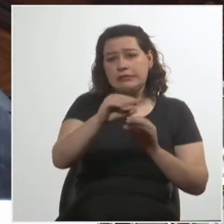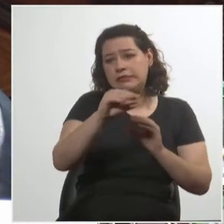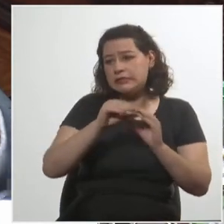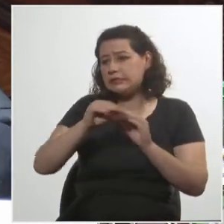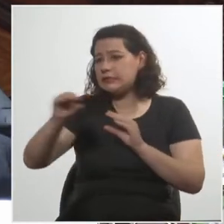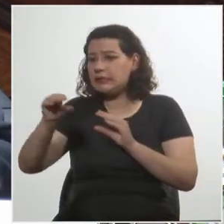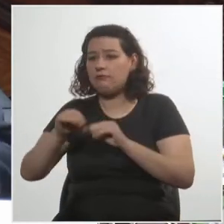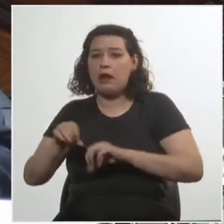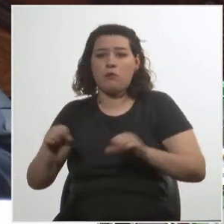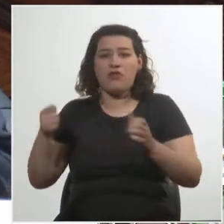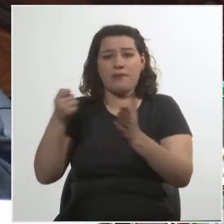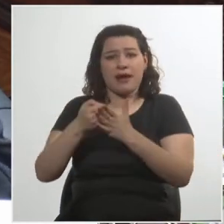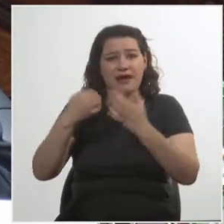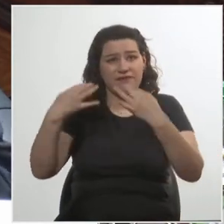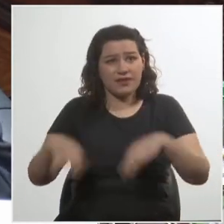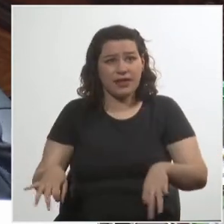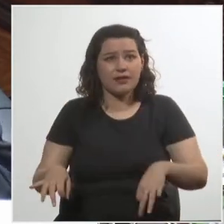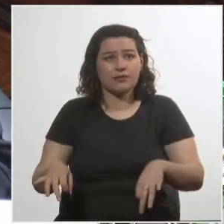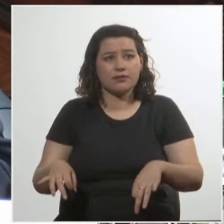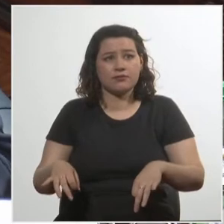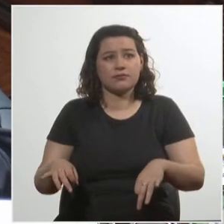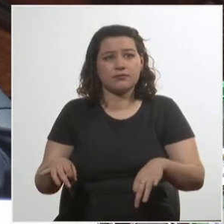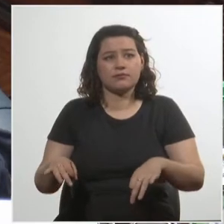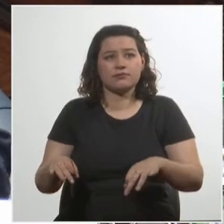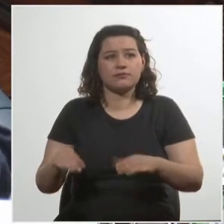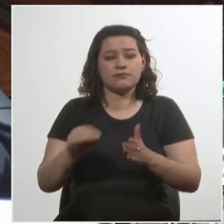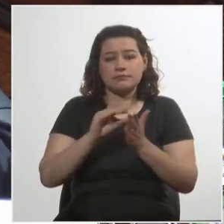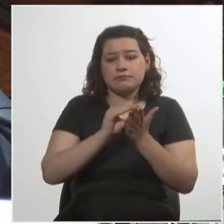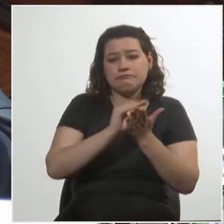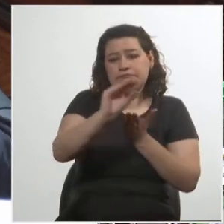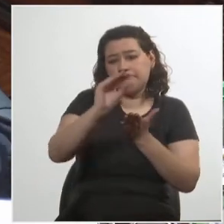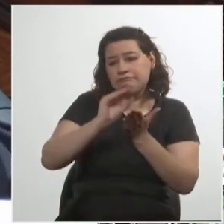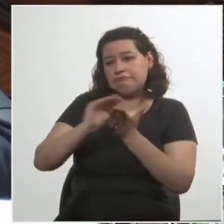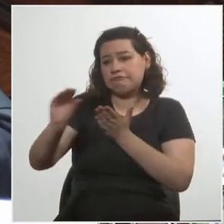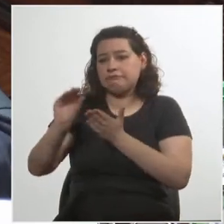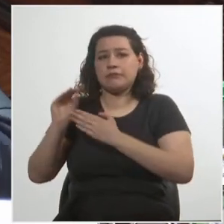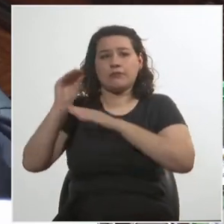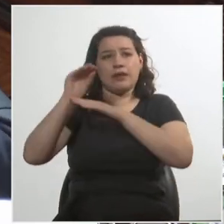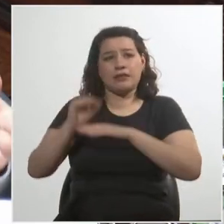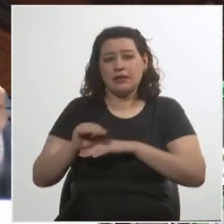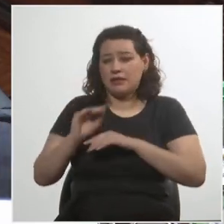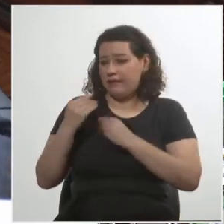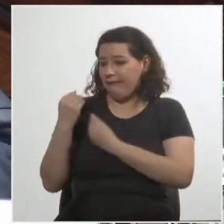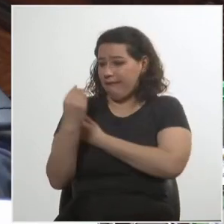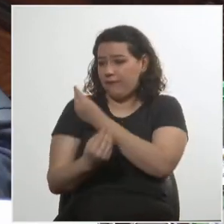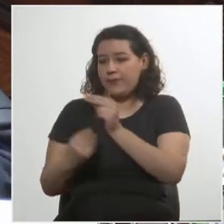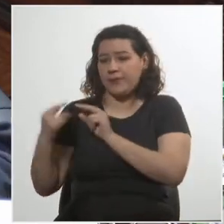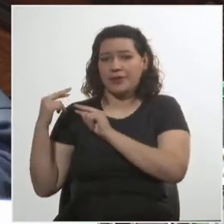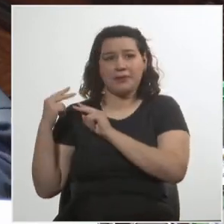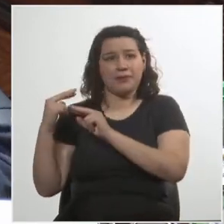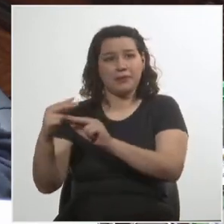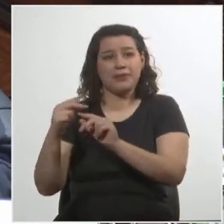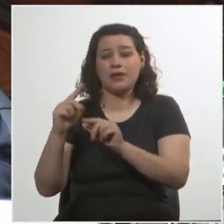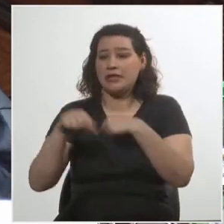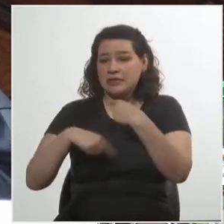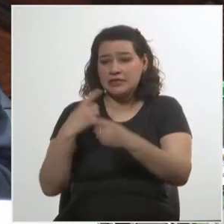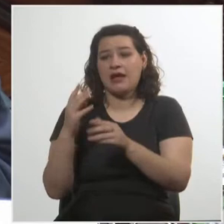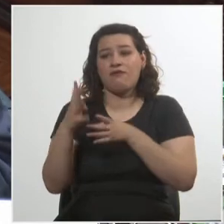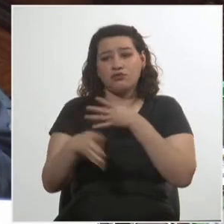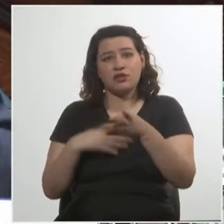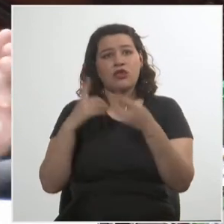puede pagar y que los reparten para poder mantener el empleo de todos y mantener viva la